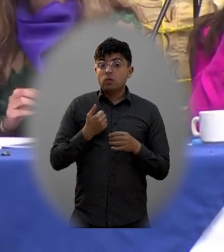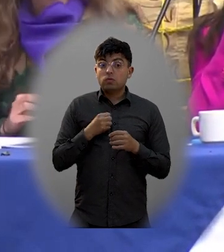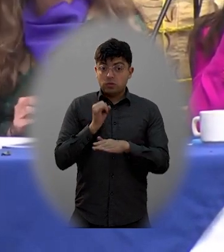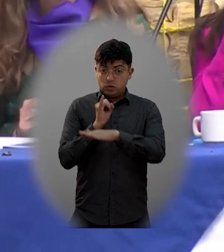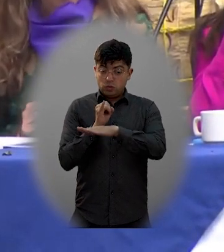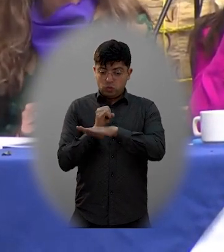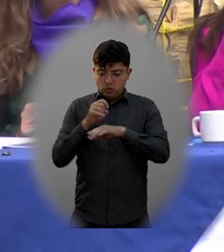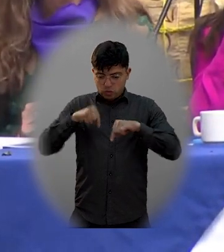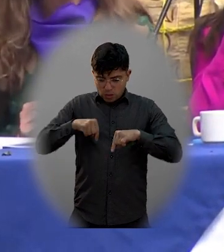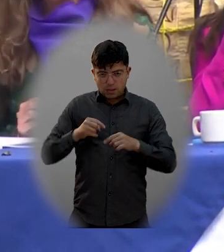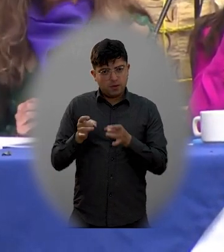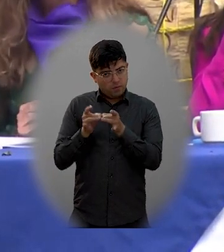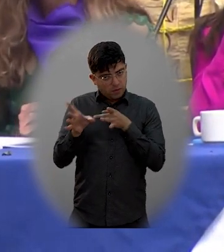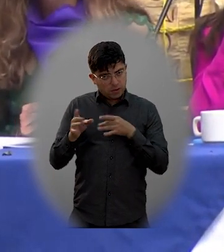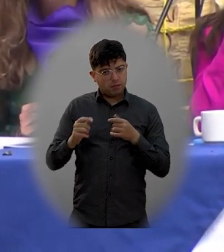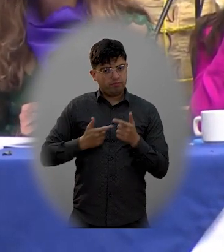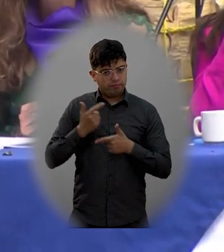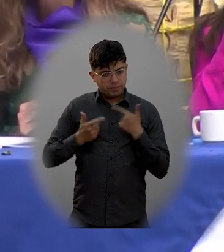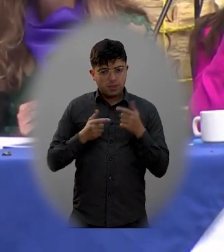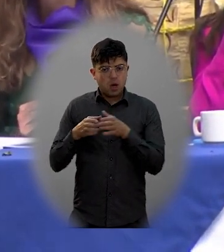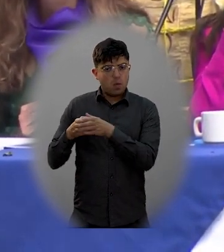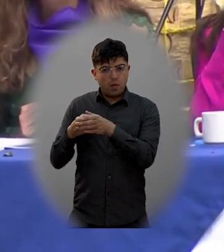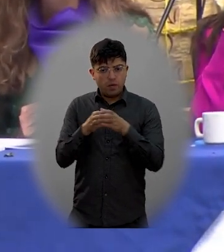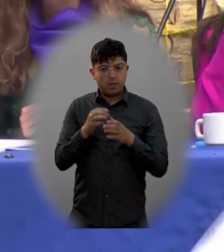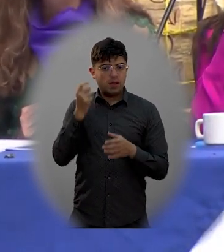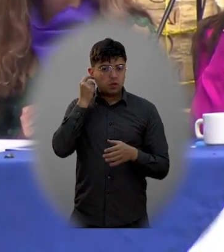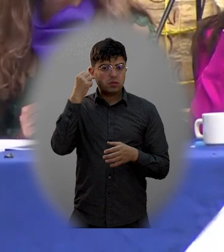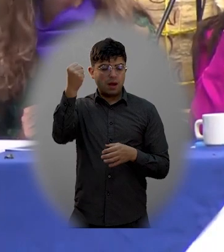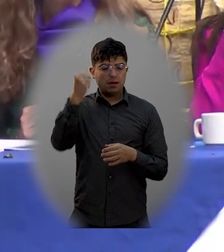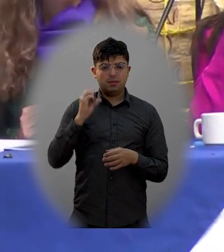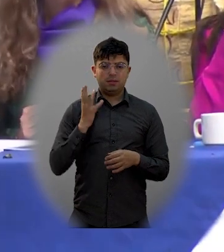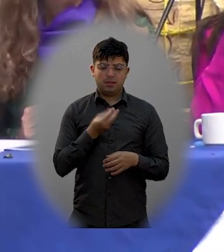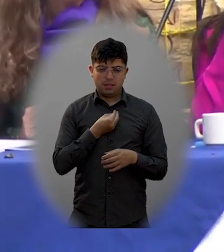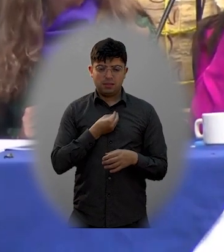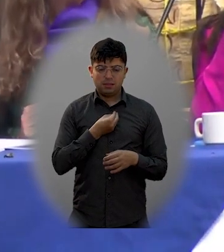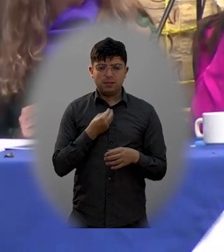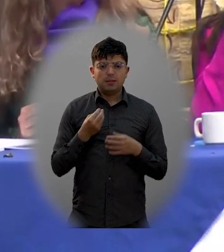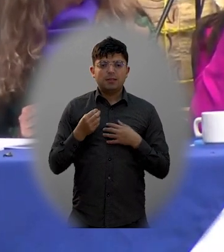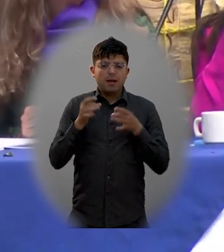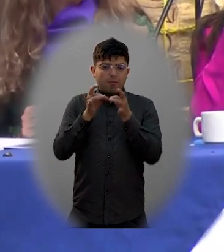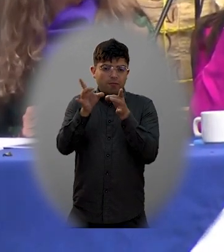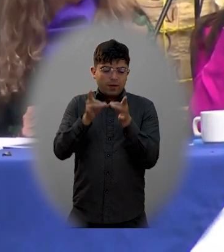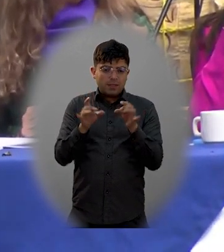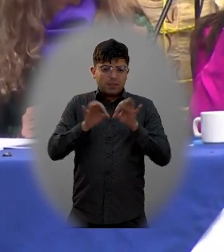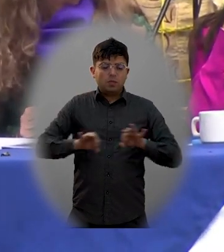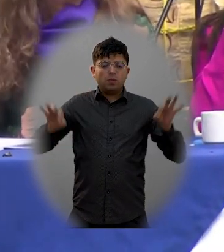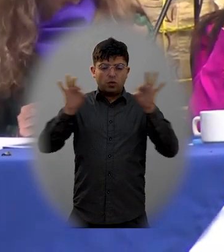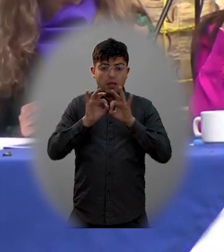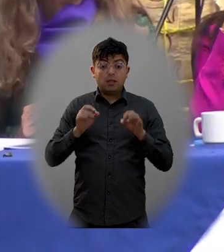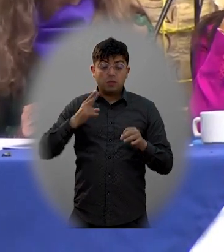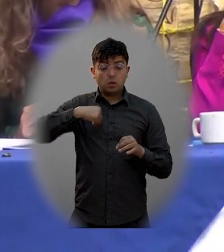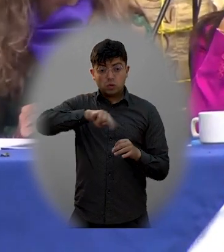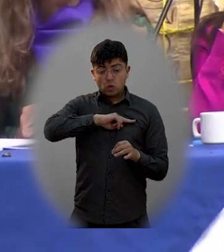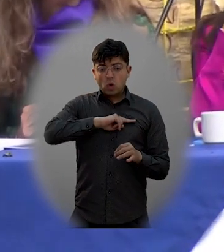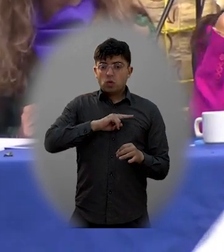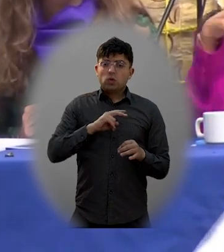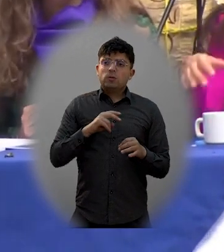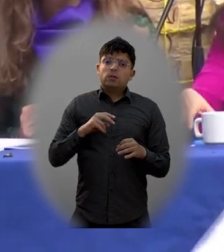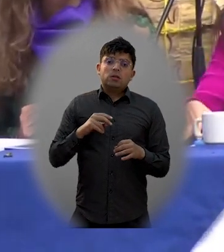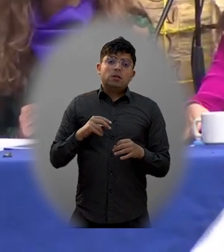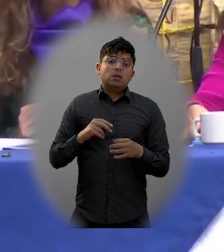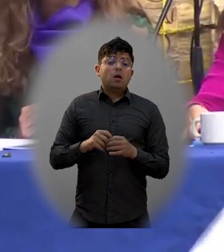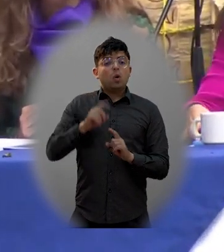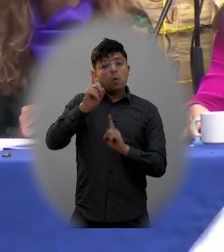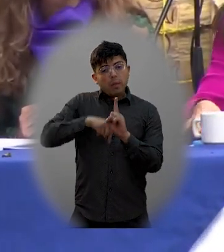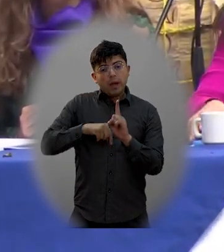fechas como de lucha de los movimientos feministas y trans, como fechas importantes, y no tengamos que estar